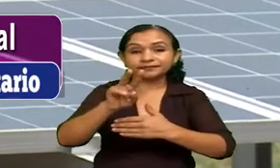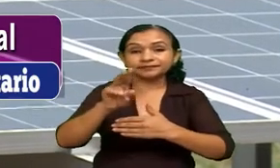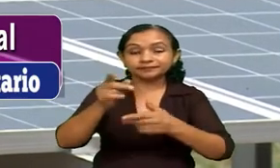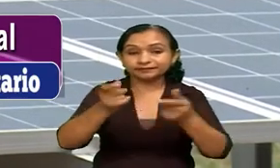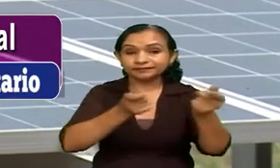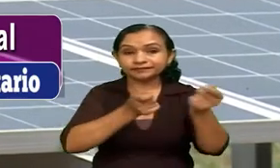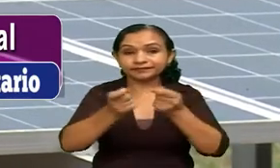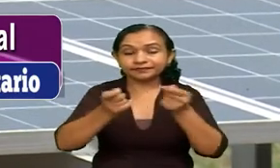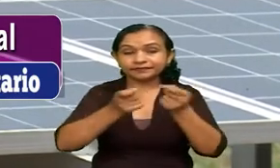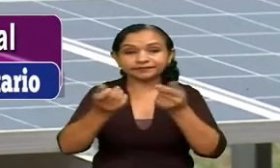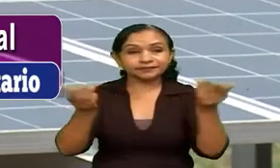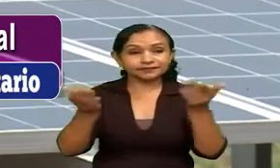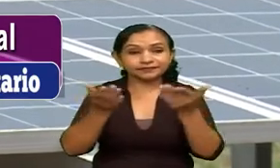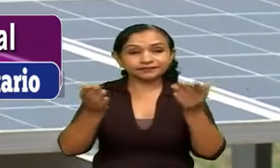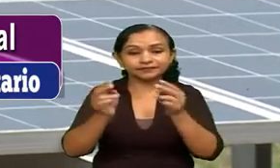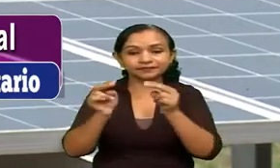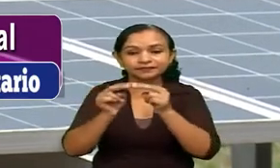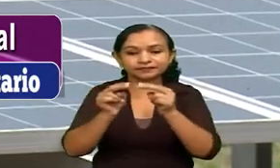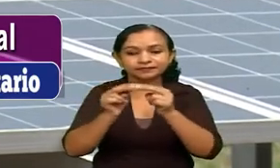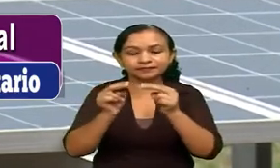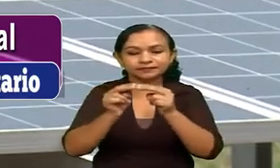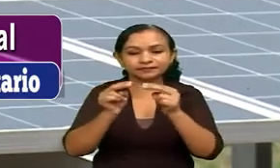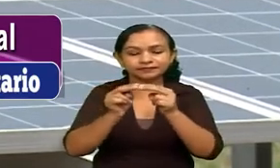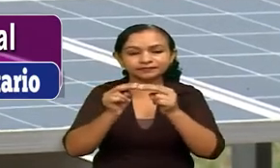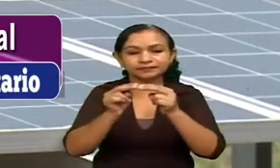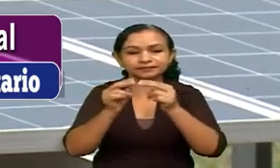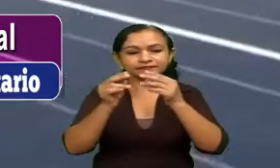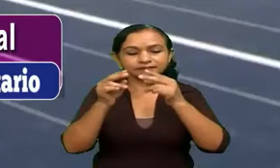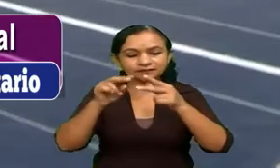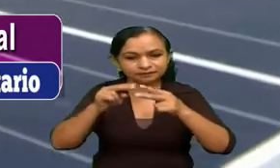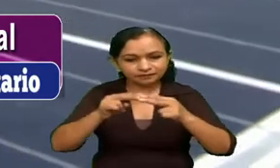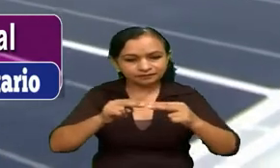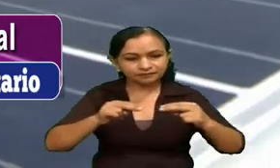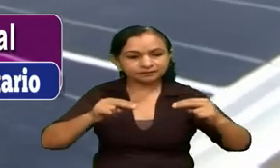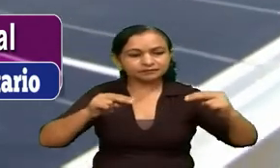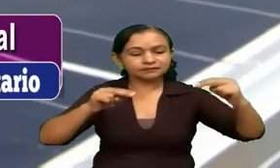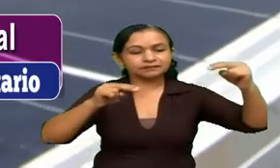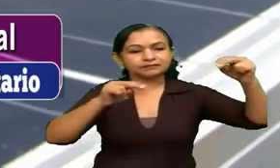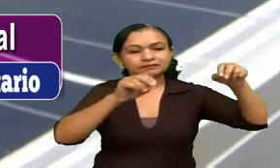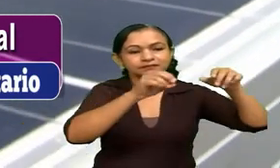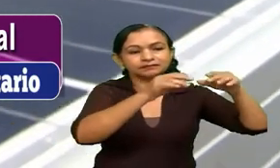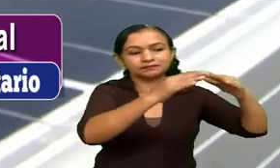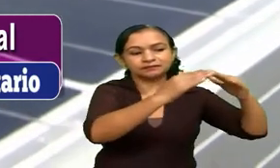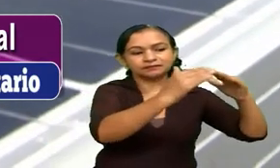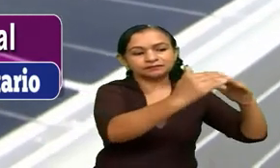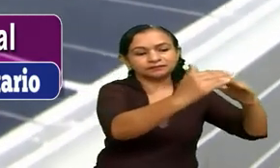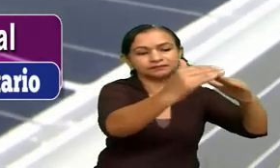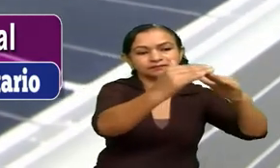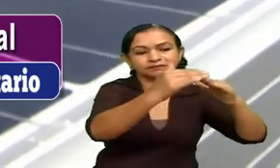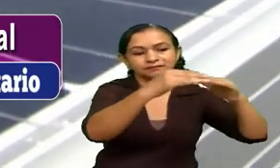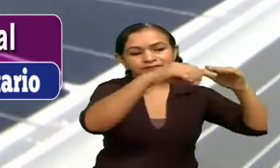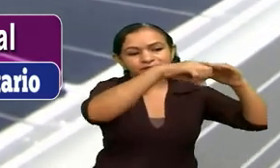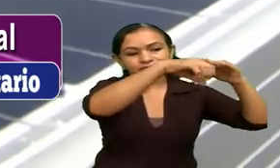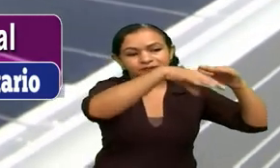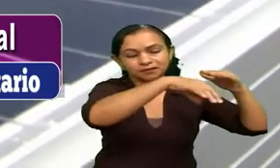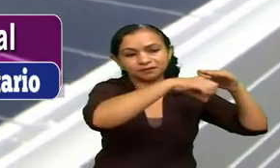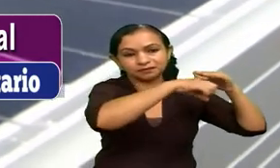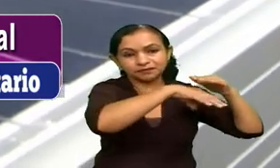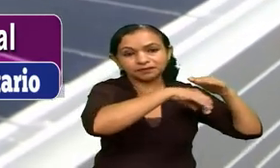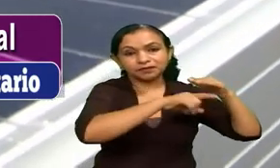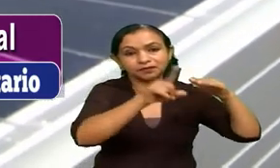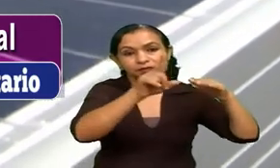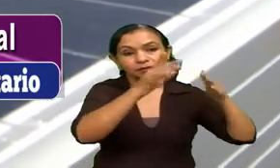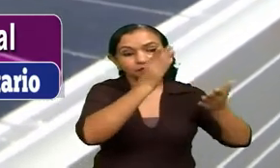control, cómo las baterías van empezando a entregar energía a la población. Una vez